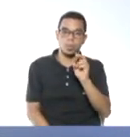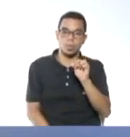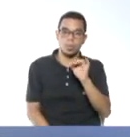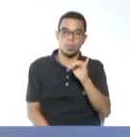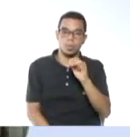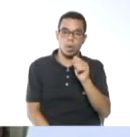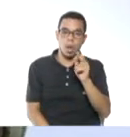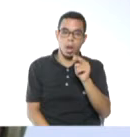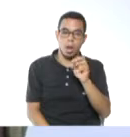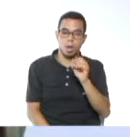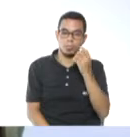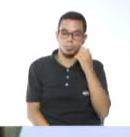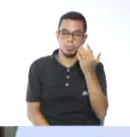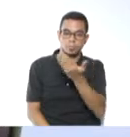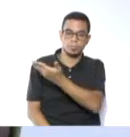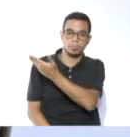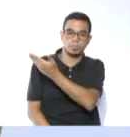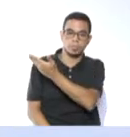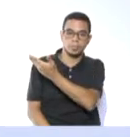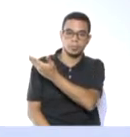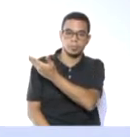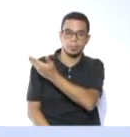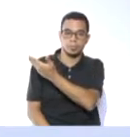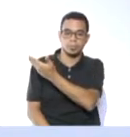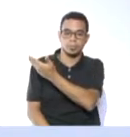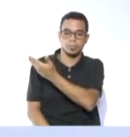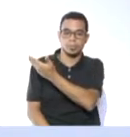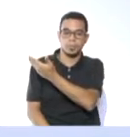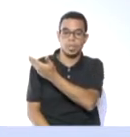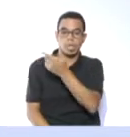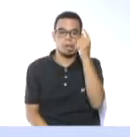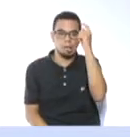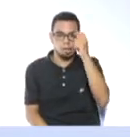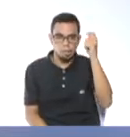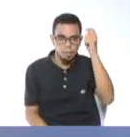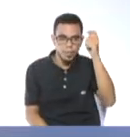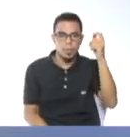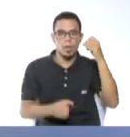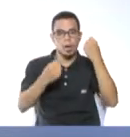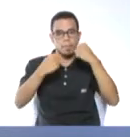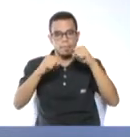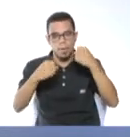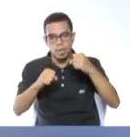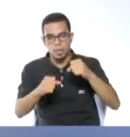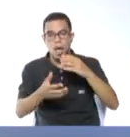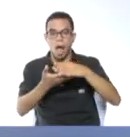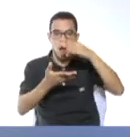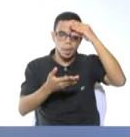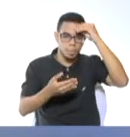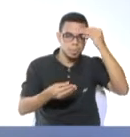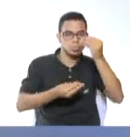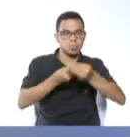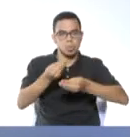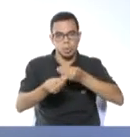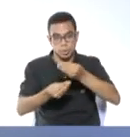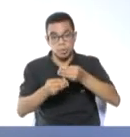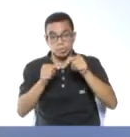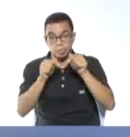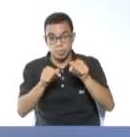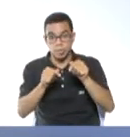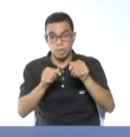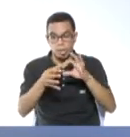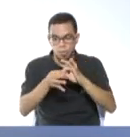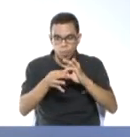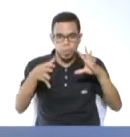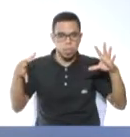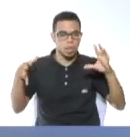nos hace referencia a que la teoría y la práctica a que la teoría y la práctica no puede estar